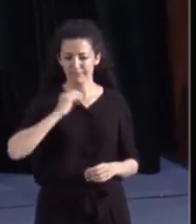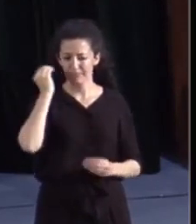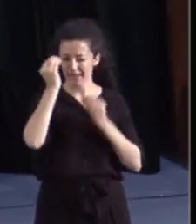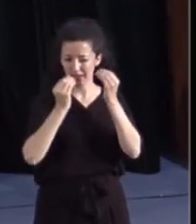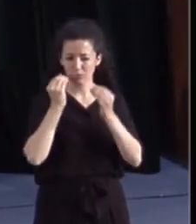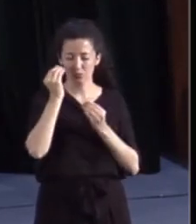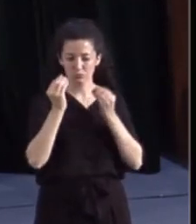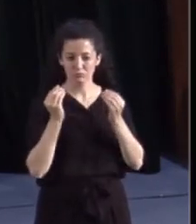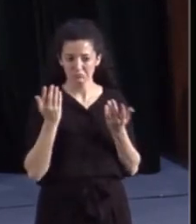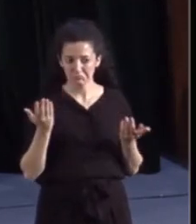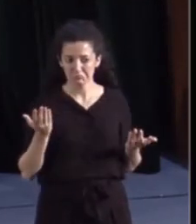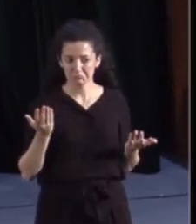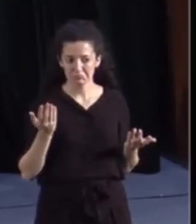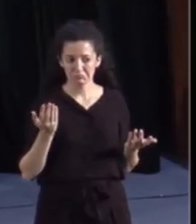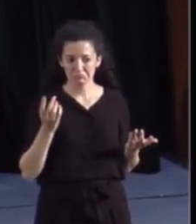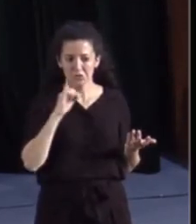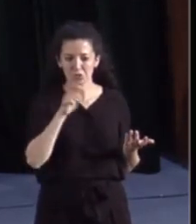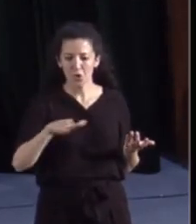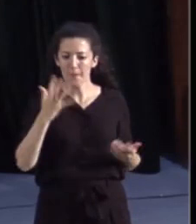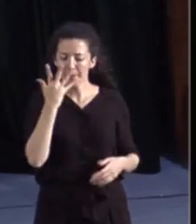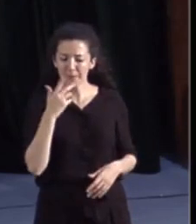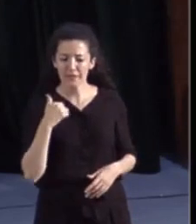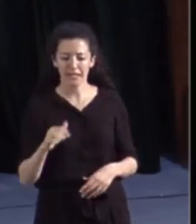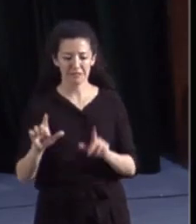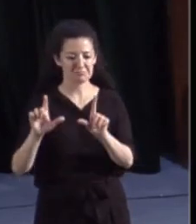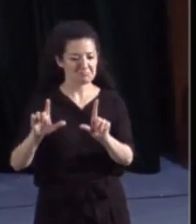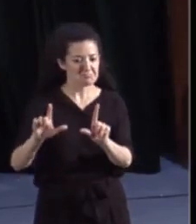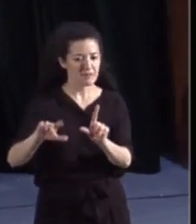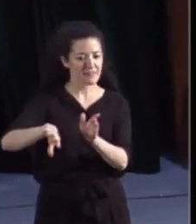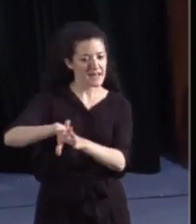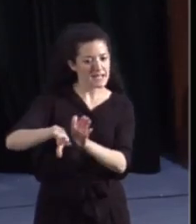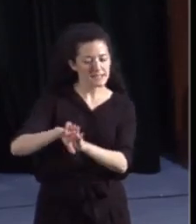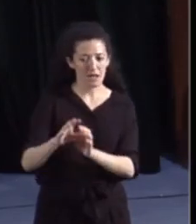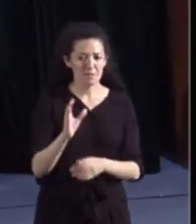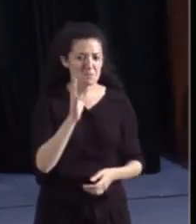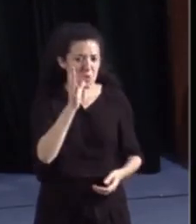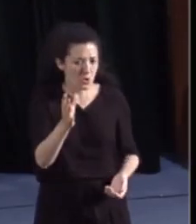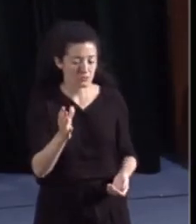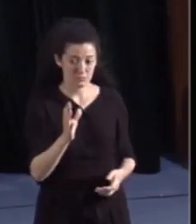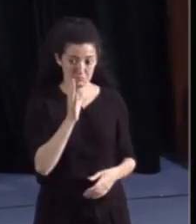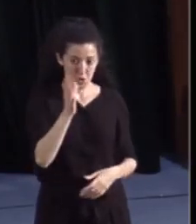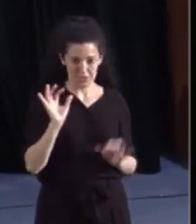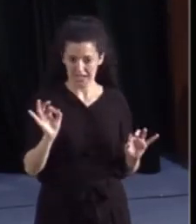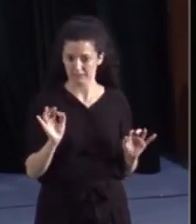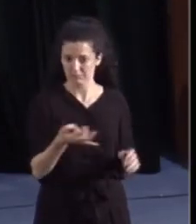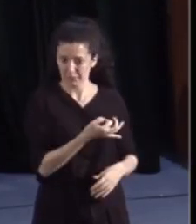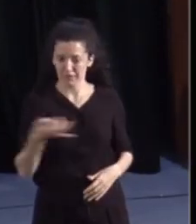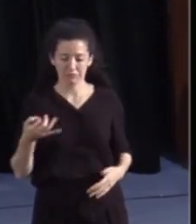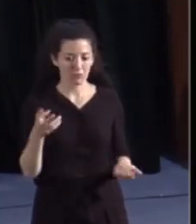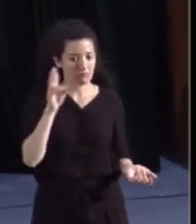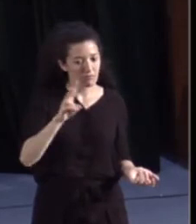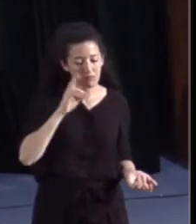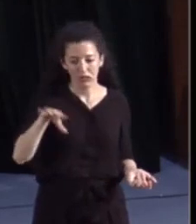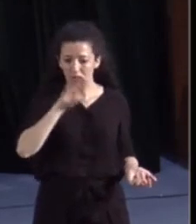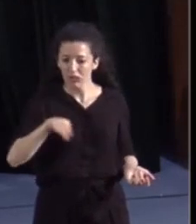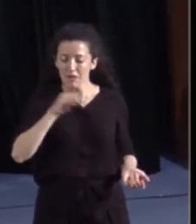es porque esta es la configuración óptima para la recepción de contenidos o porque es la más frecuente